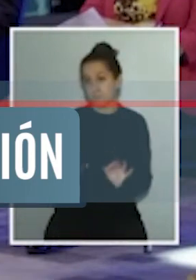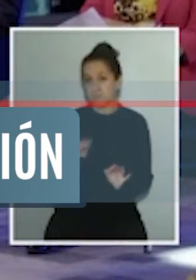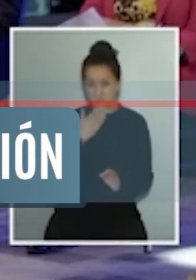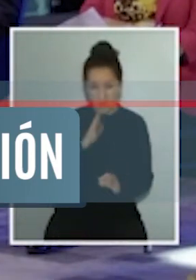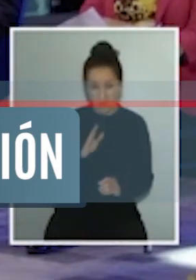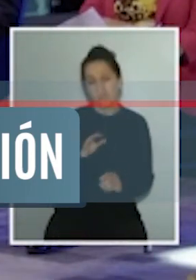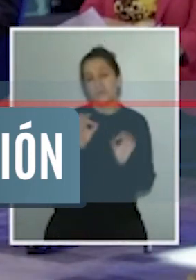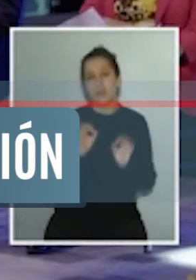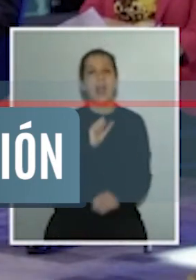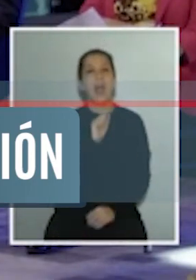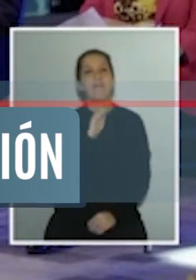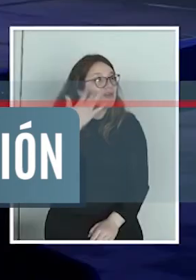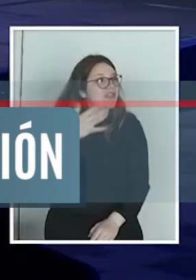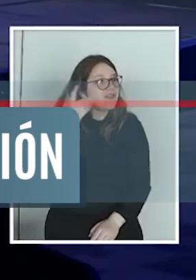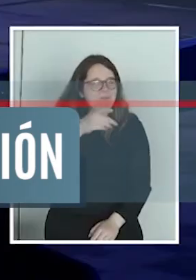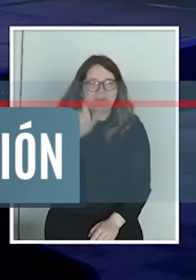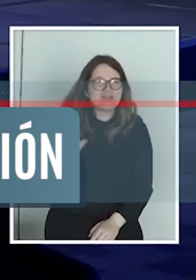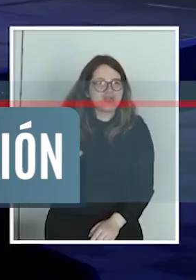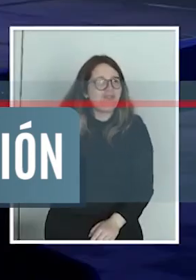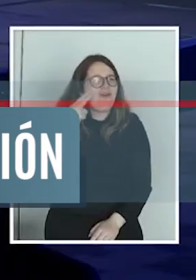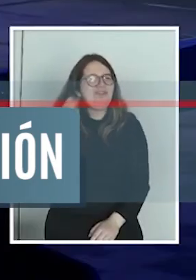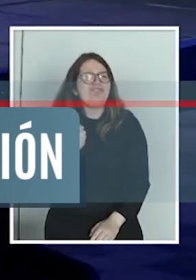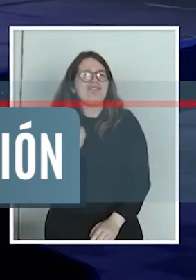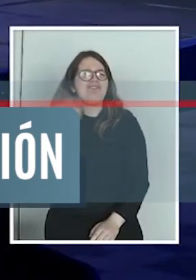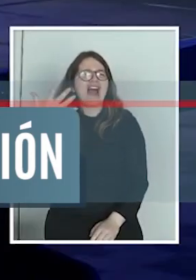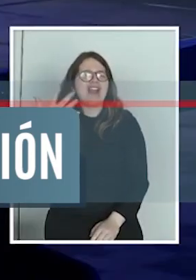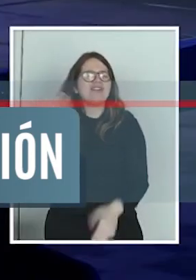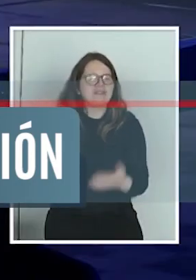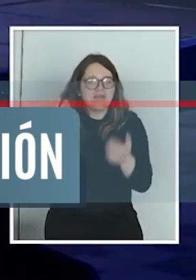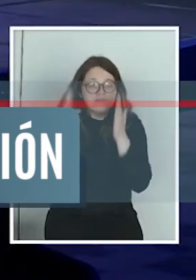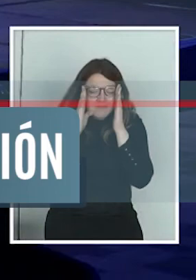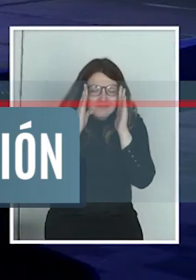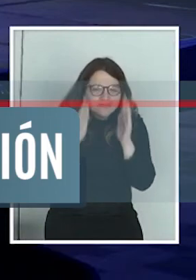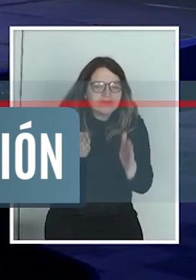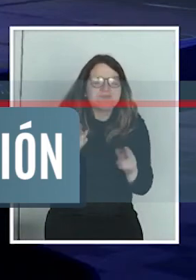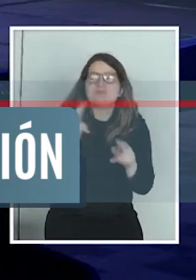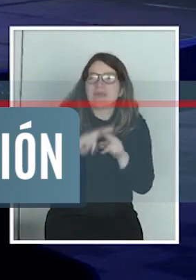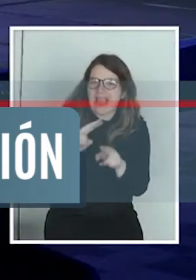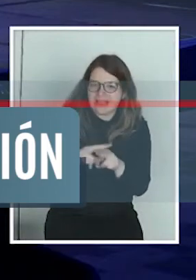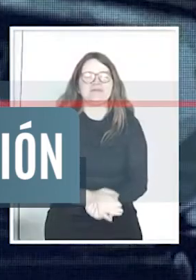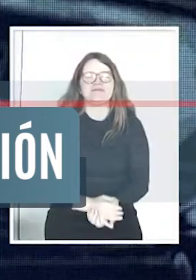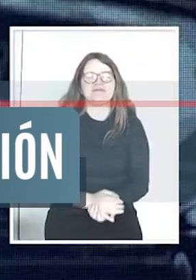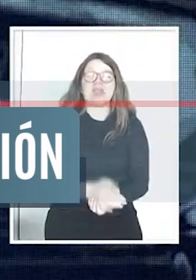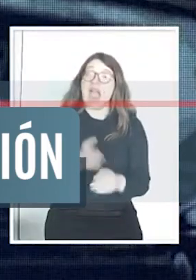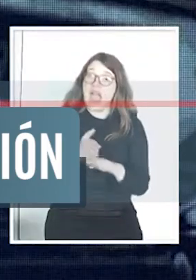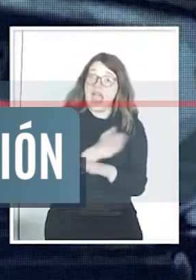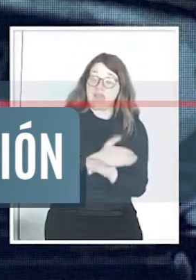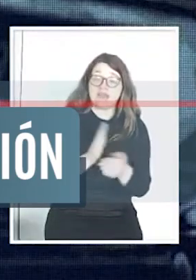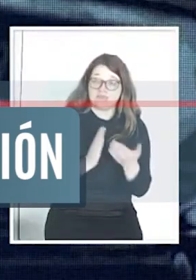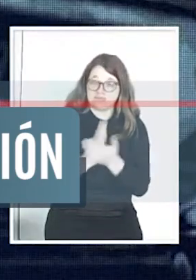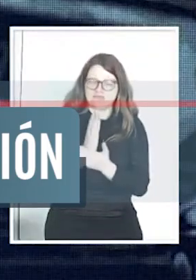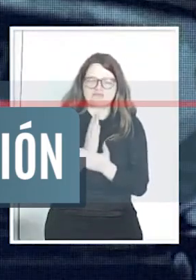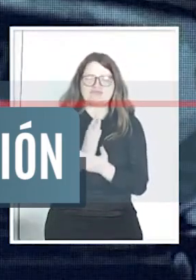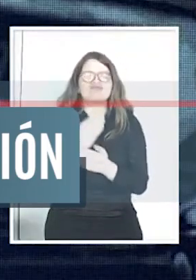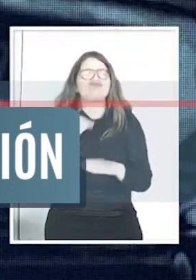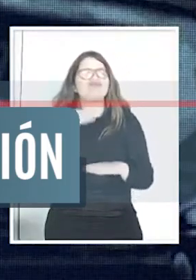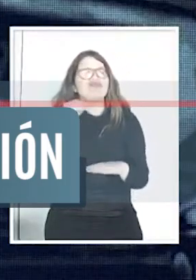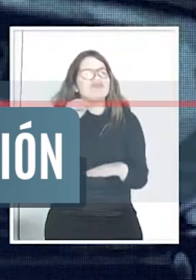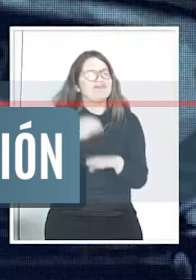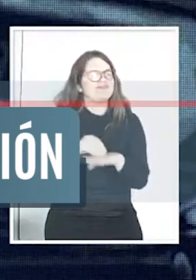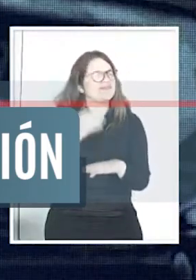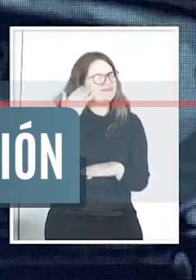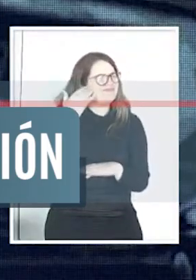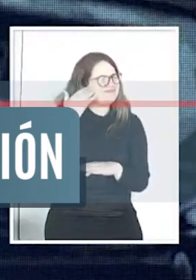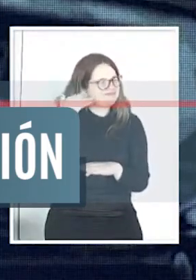nacional de gobernadores regionales que logró unir a los líderes que señalaron unidos